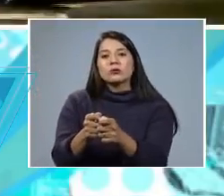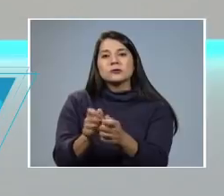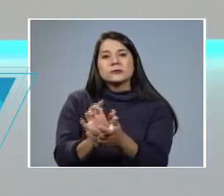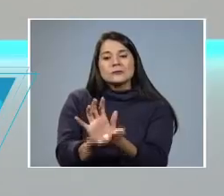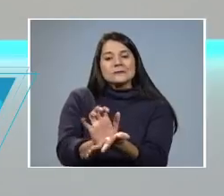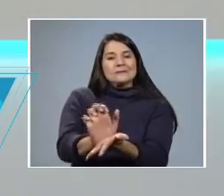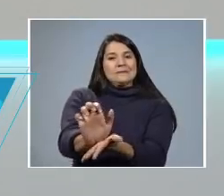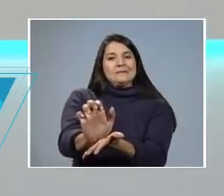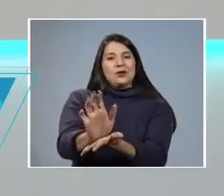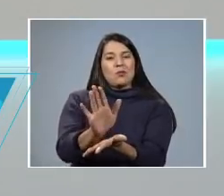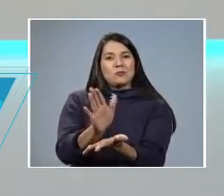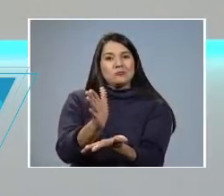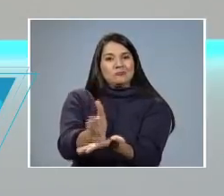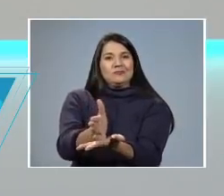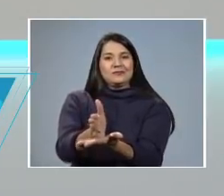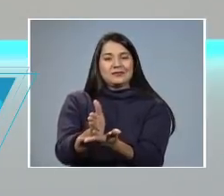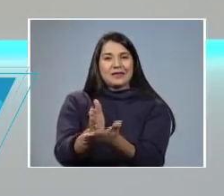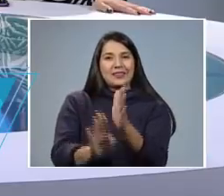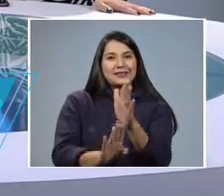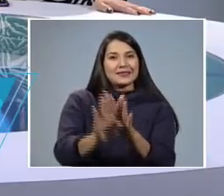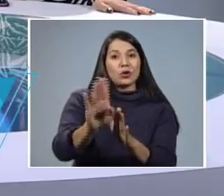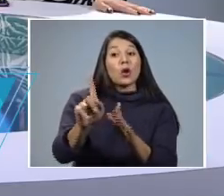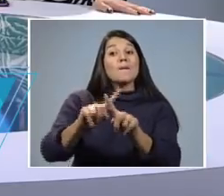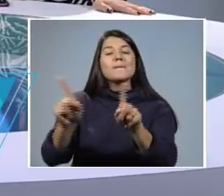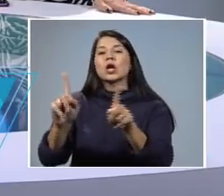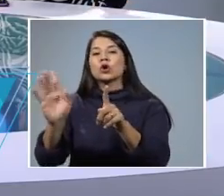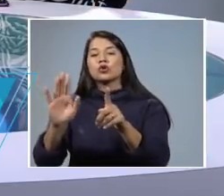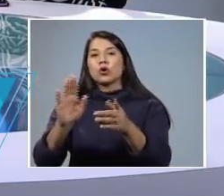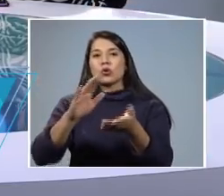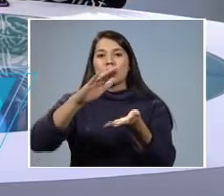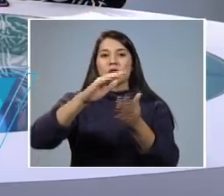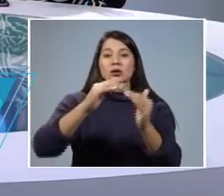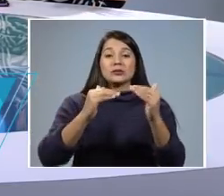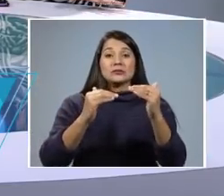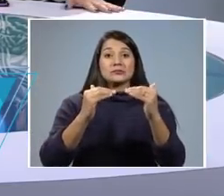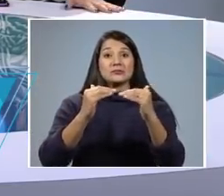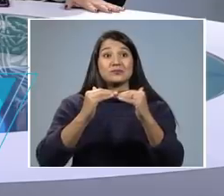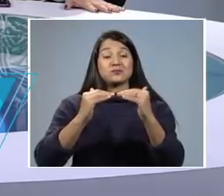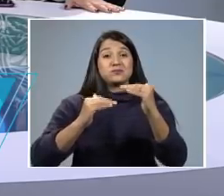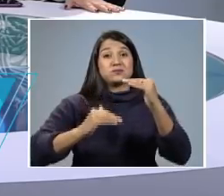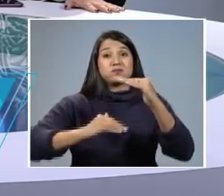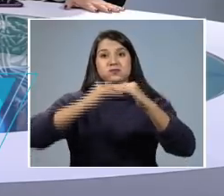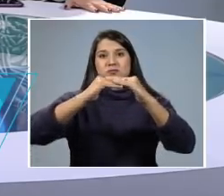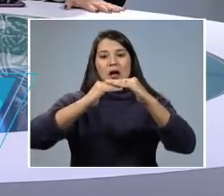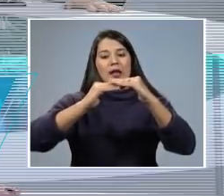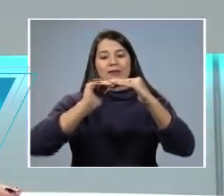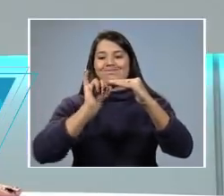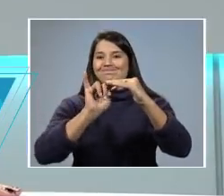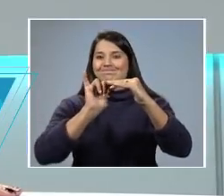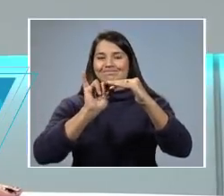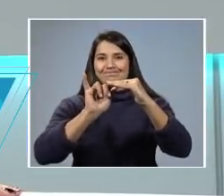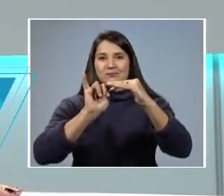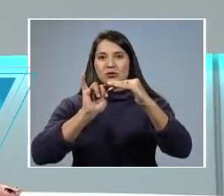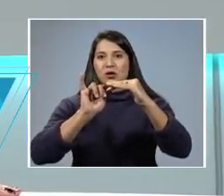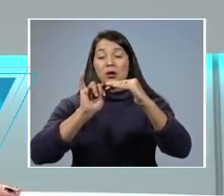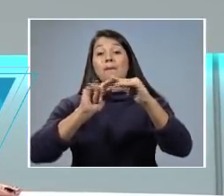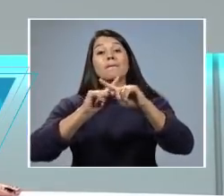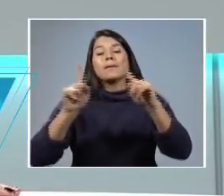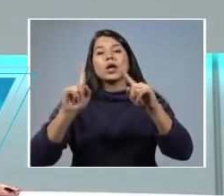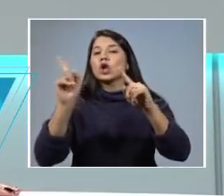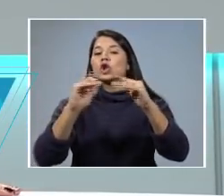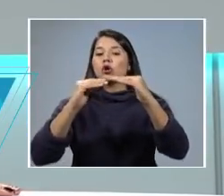crecimiento, no contraer el crecimiento. Precisamente, bueno, hace algunos minutos veíamos una información de que las universidades públicas